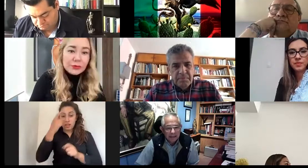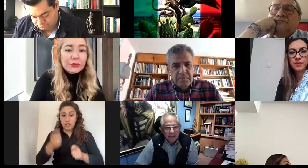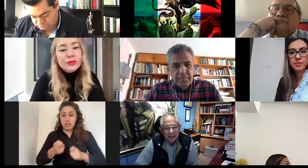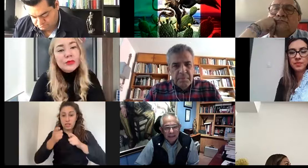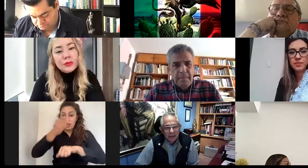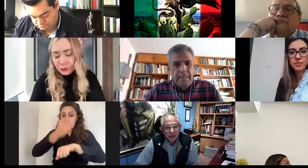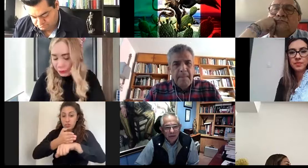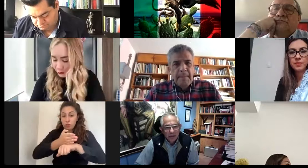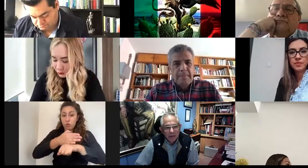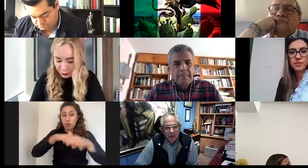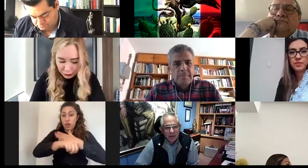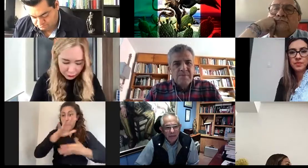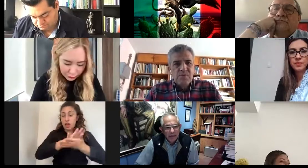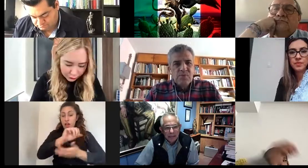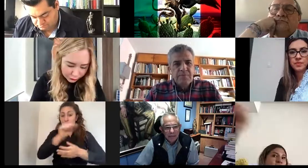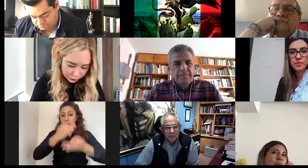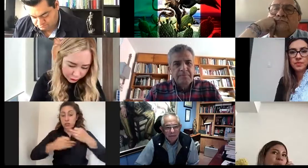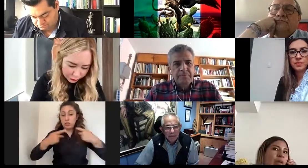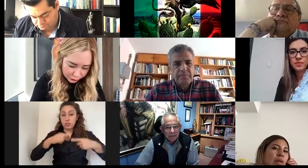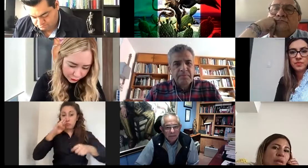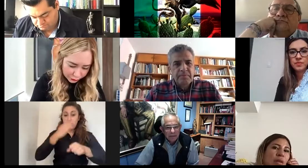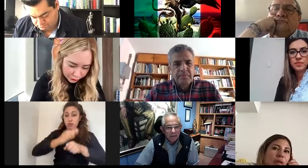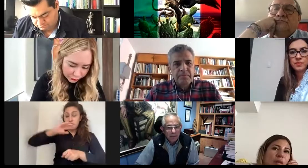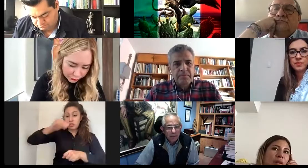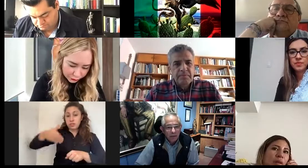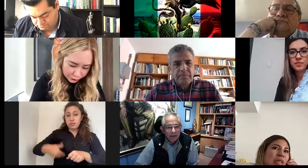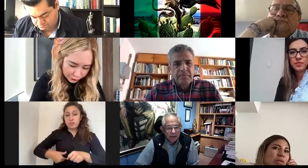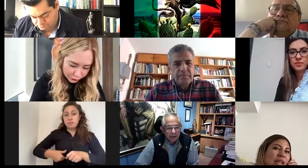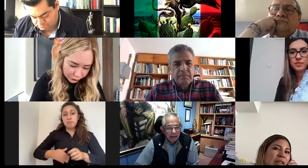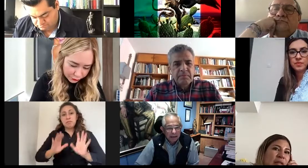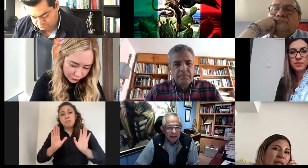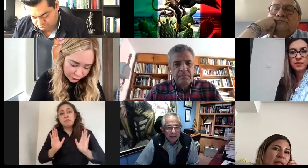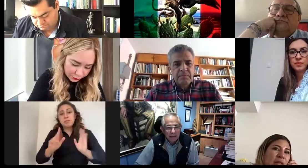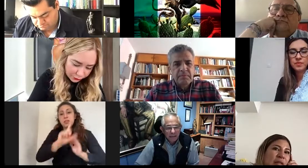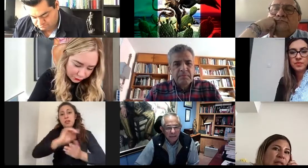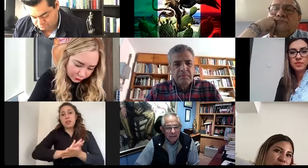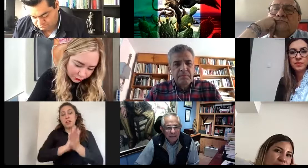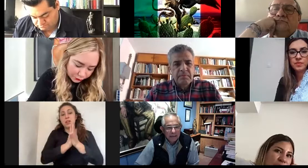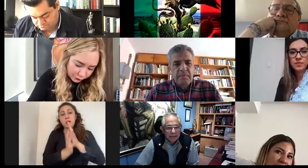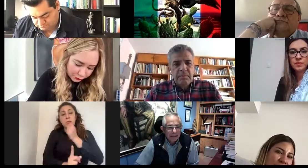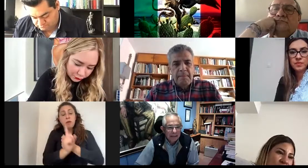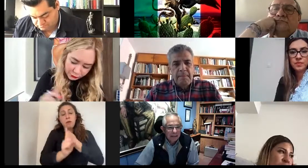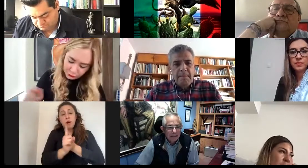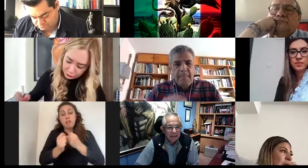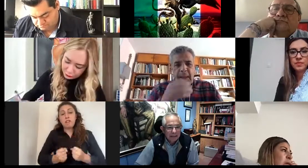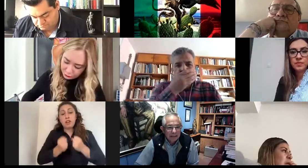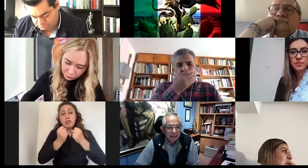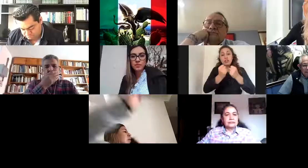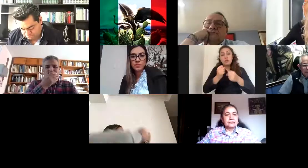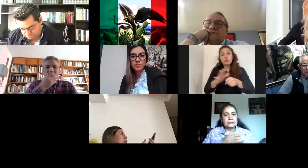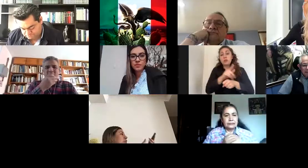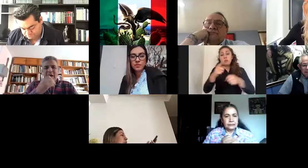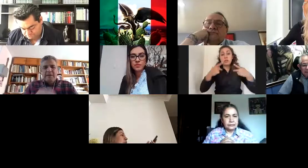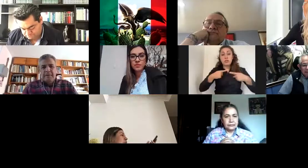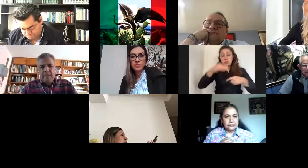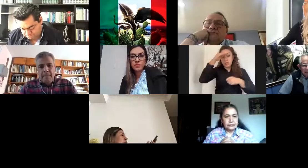penalidades en el Código Penal, lo que vamos a hacer pues es un problema desde el punto de vista